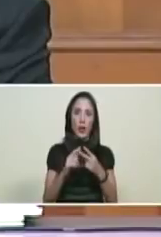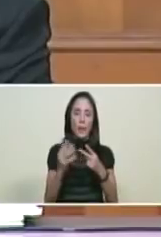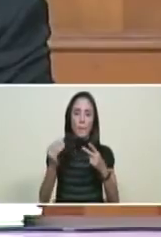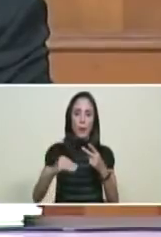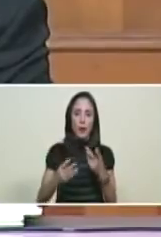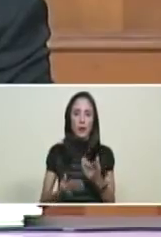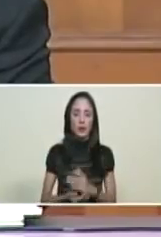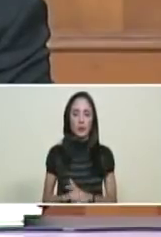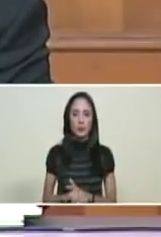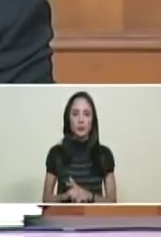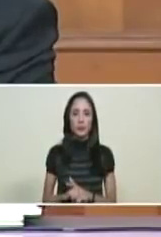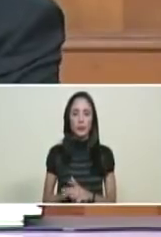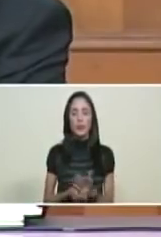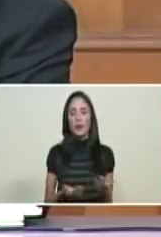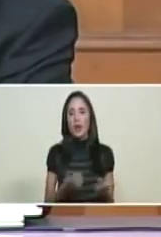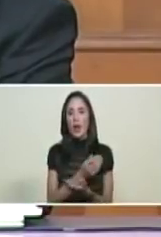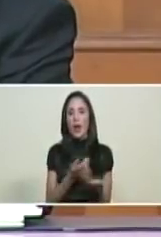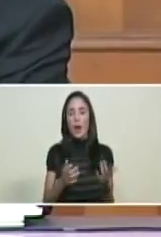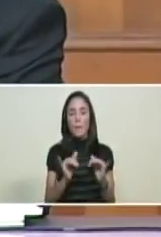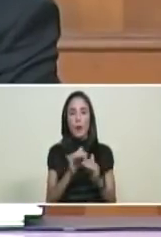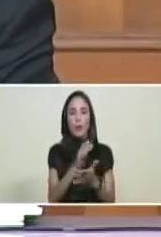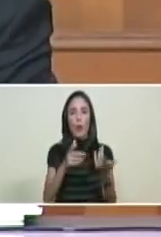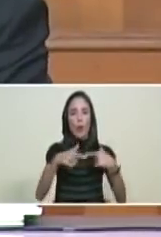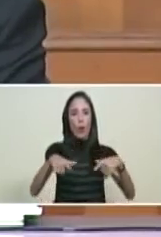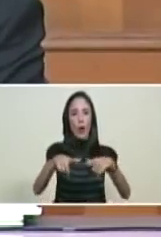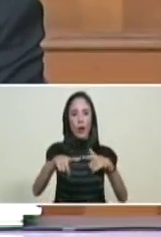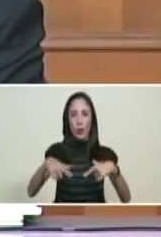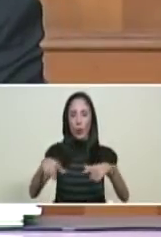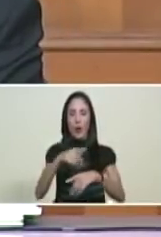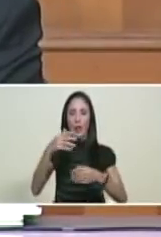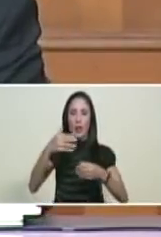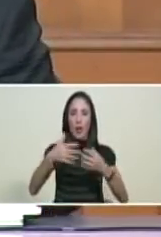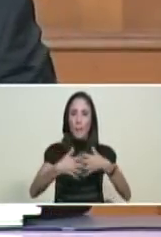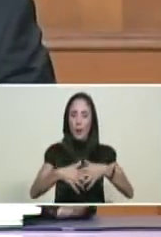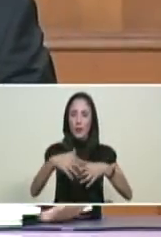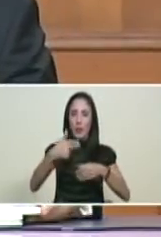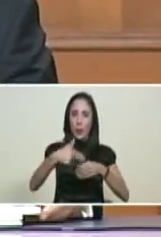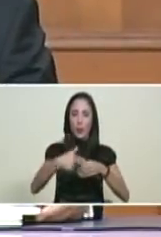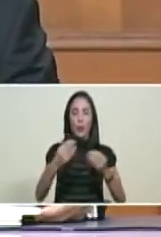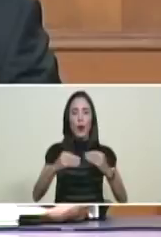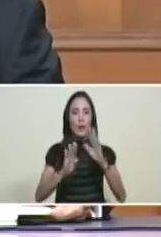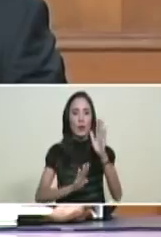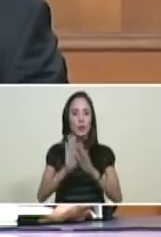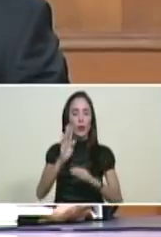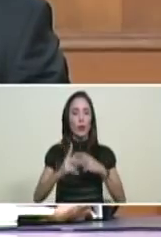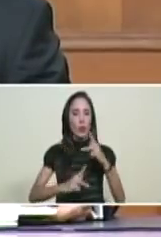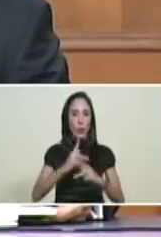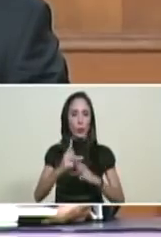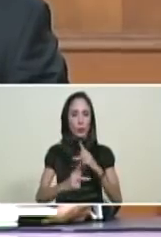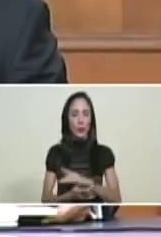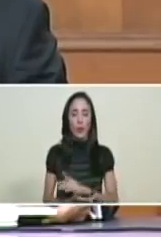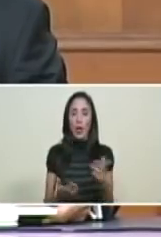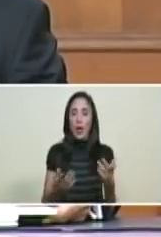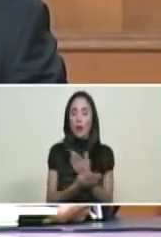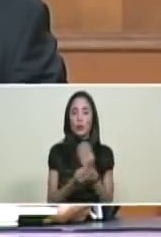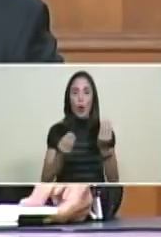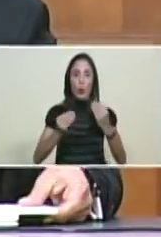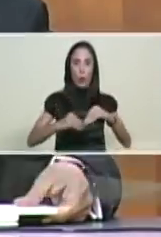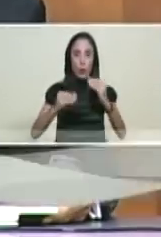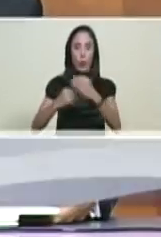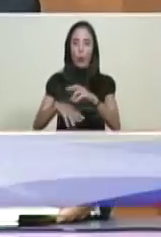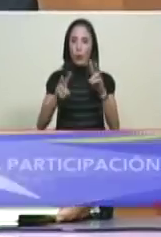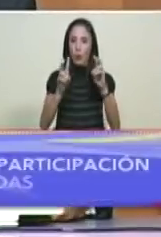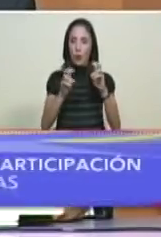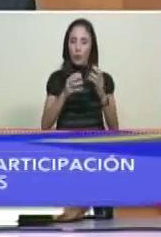desarrollar los campos petroleros para incrementar la producción. Así que estos nuevos acuerdos